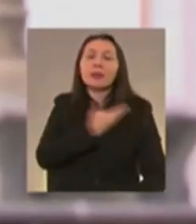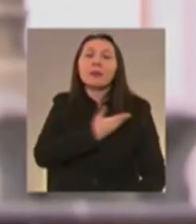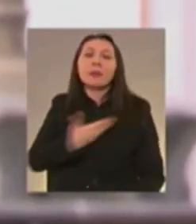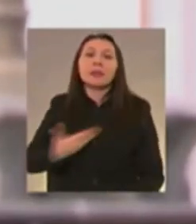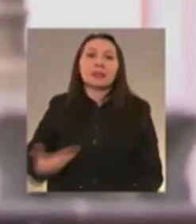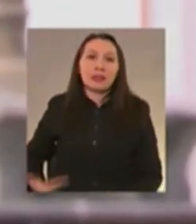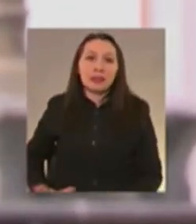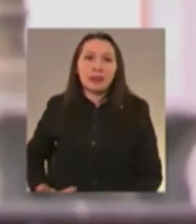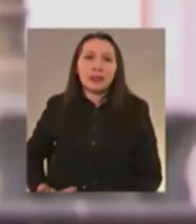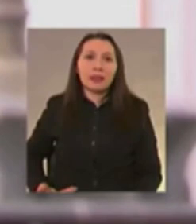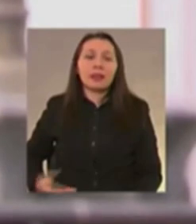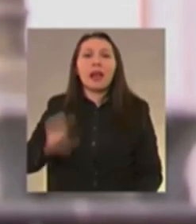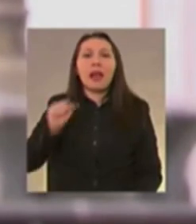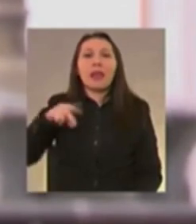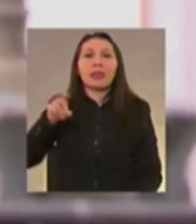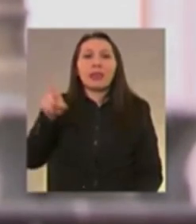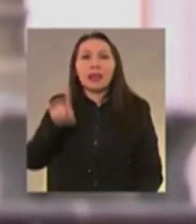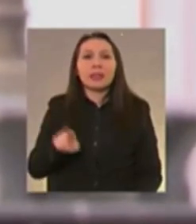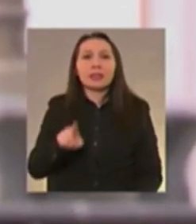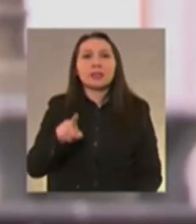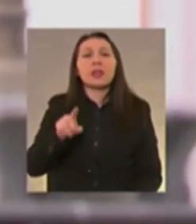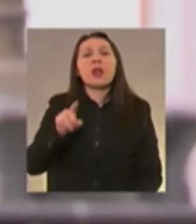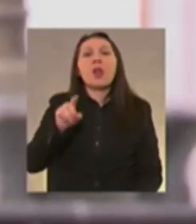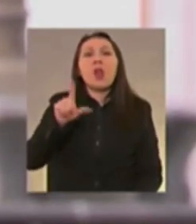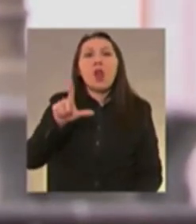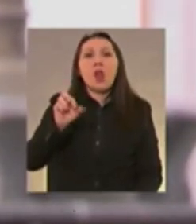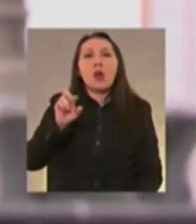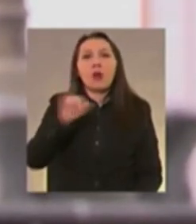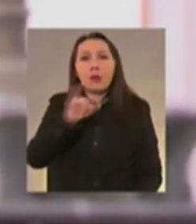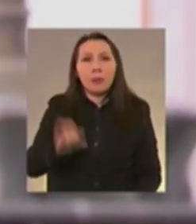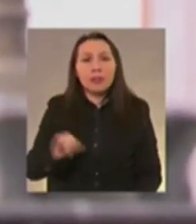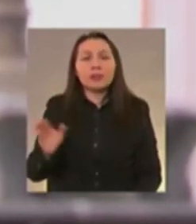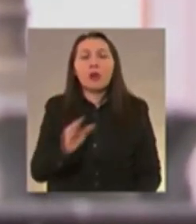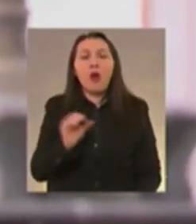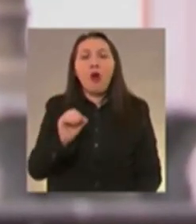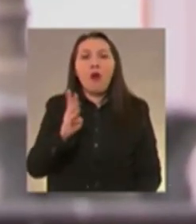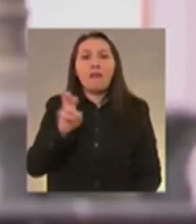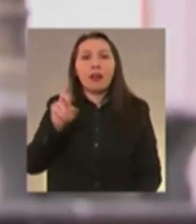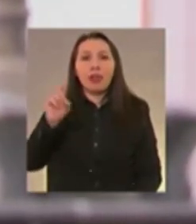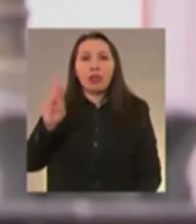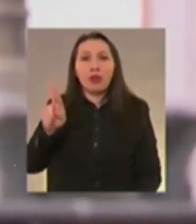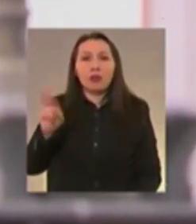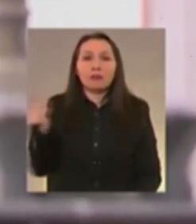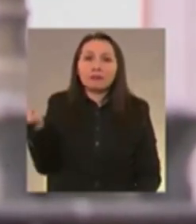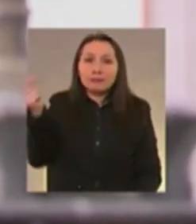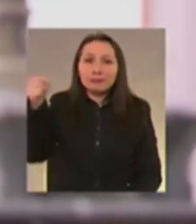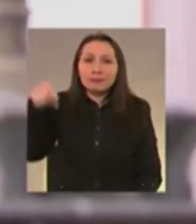Andrés Manuel López Obrador, presente.